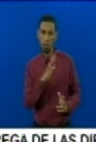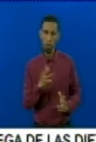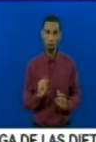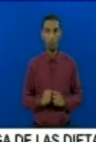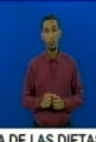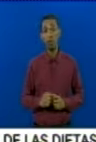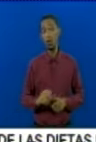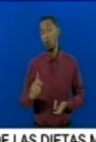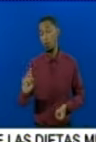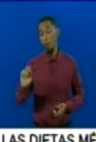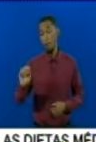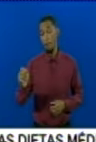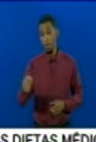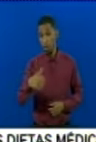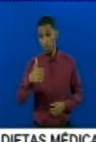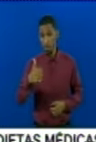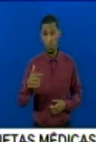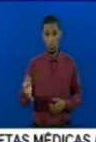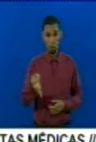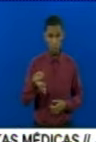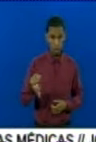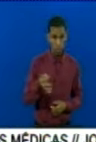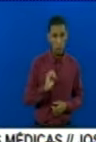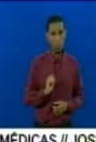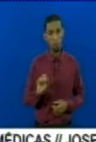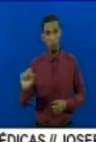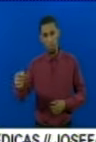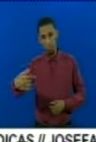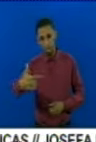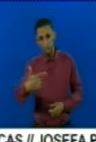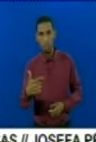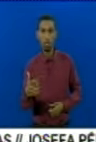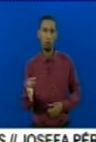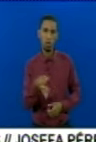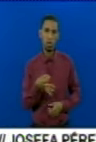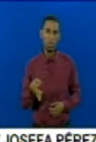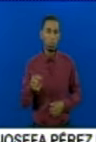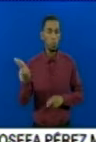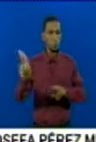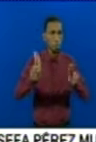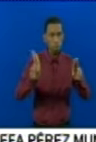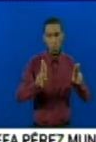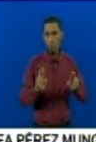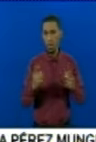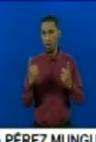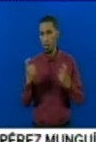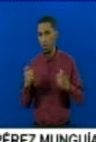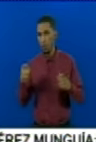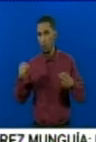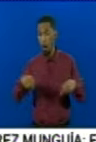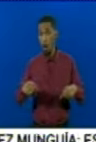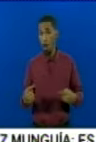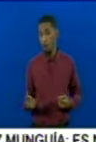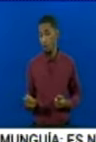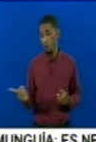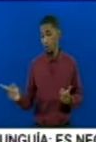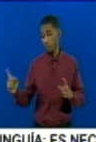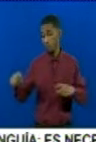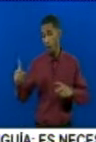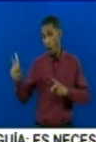intendentes, emitieron algunos criterios que consideramos era justo que también fueran discutidos en el resto de los